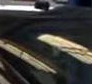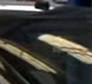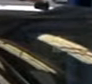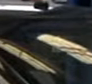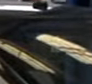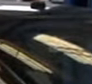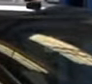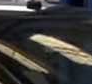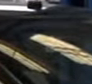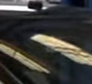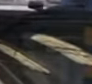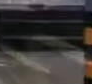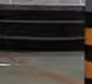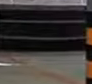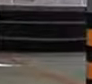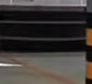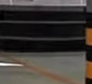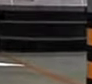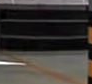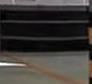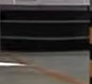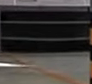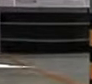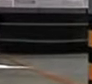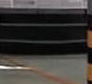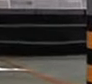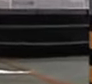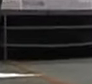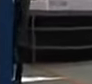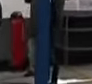vehículo hay que verificar que tenga los papeles correctos.